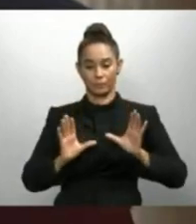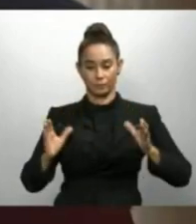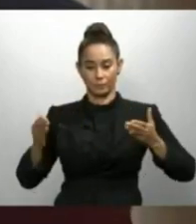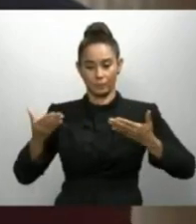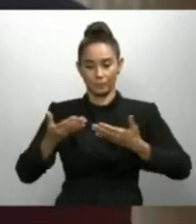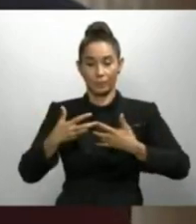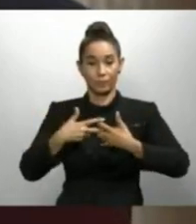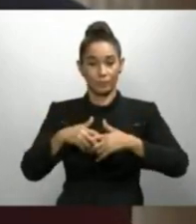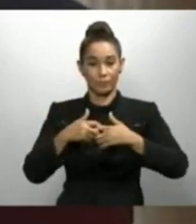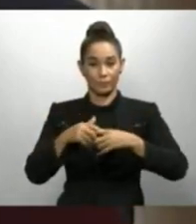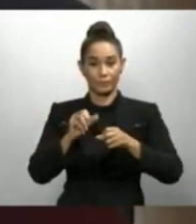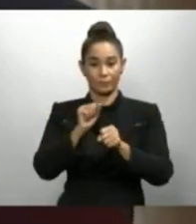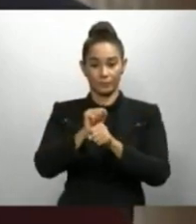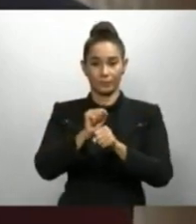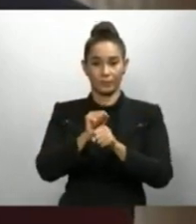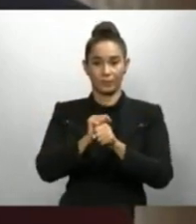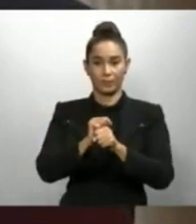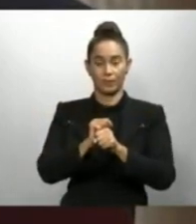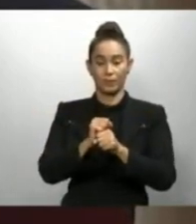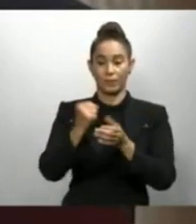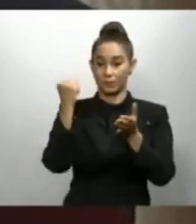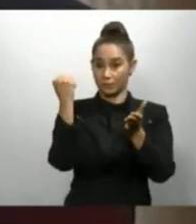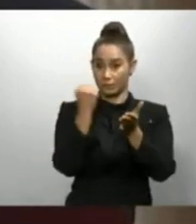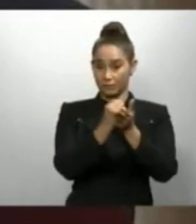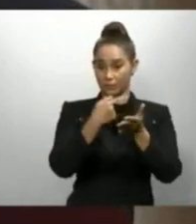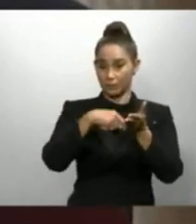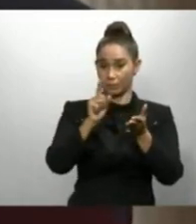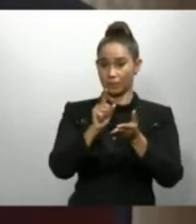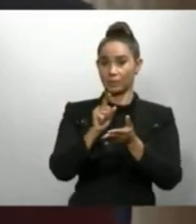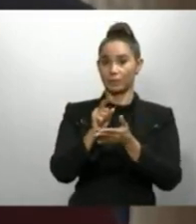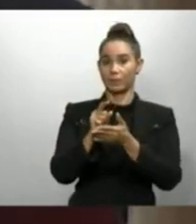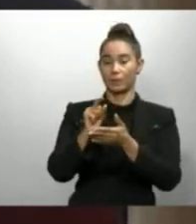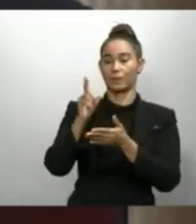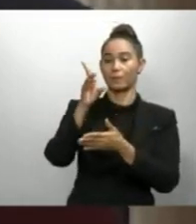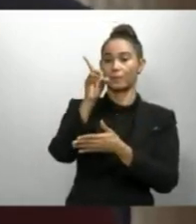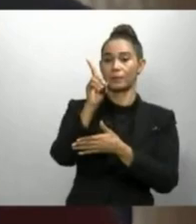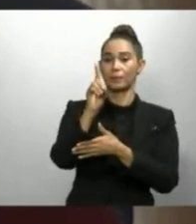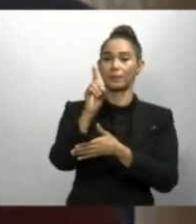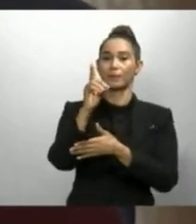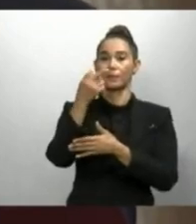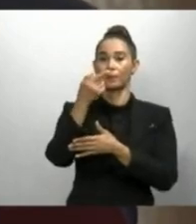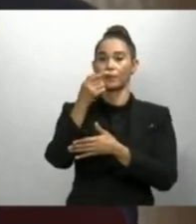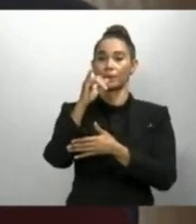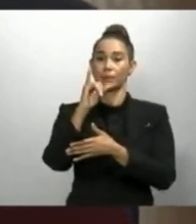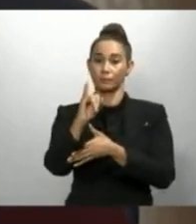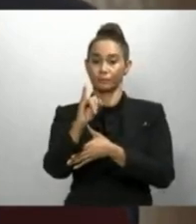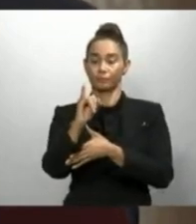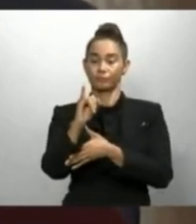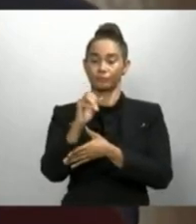empresas operadora logística autorizada por la Dirección General de Aduana, siempre que